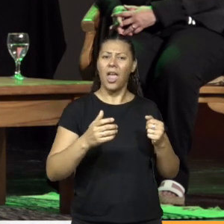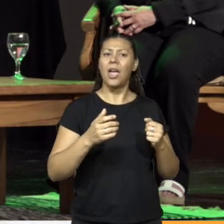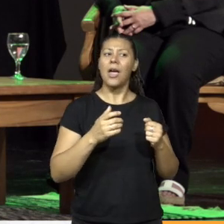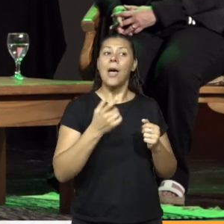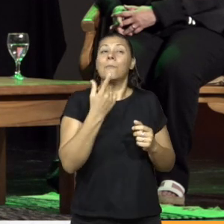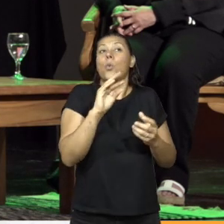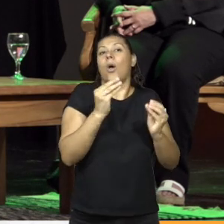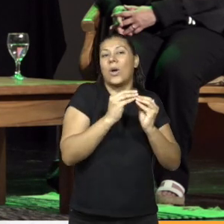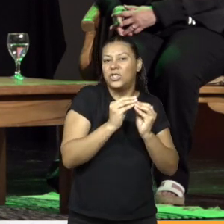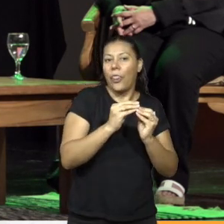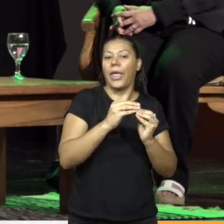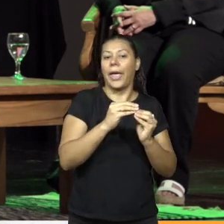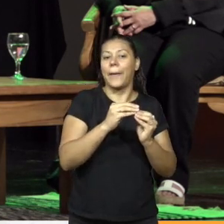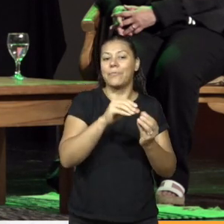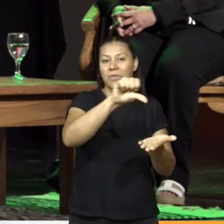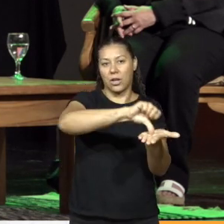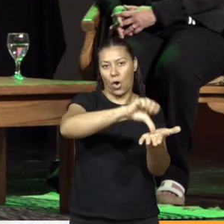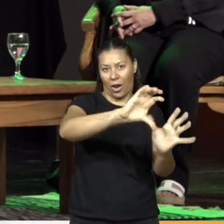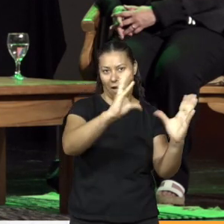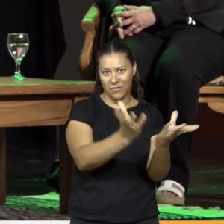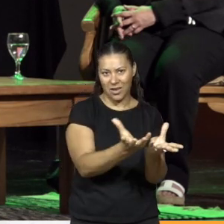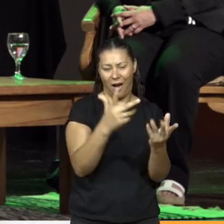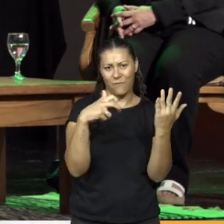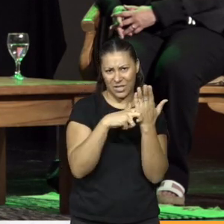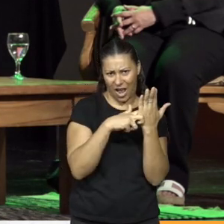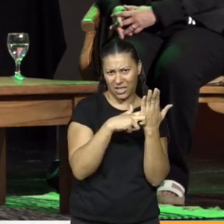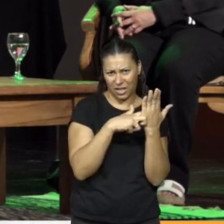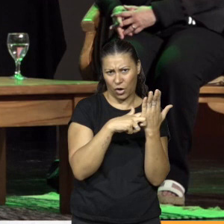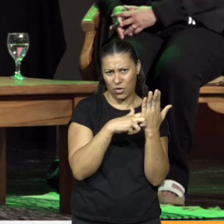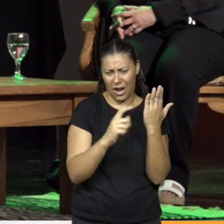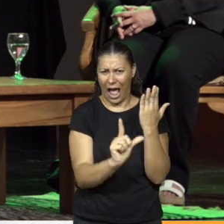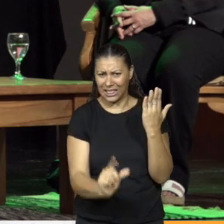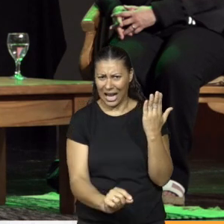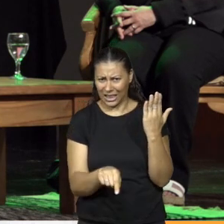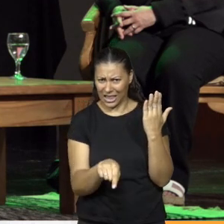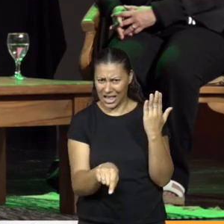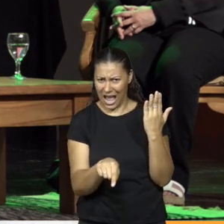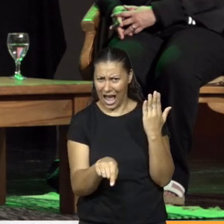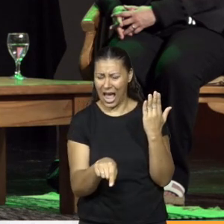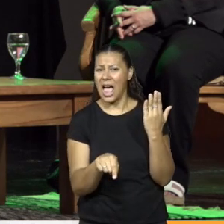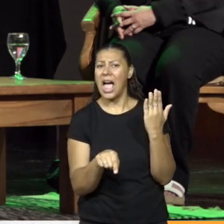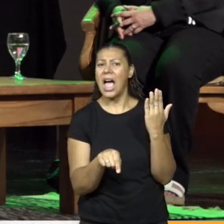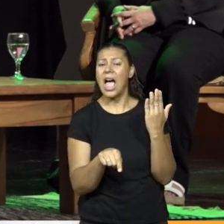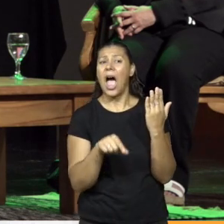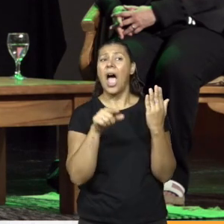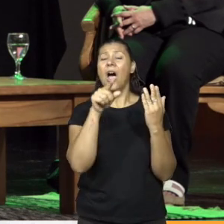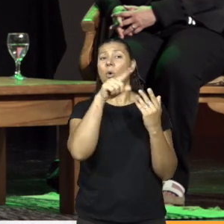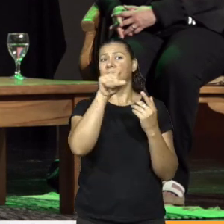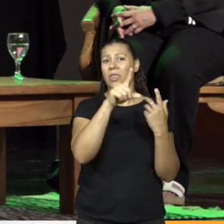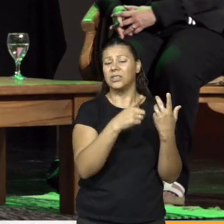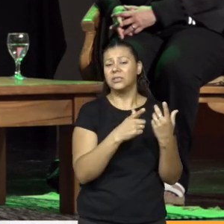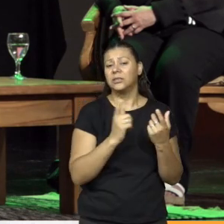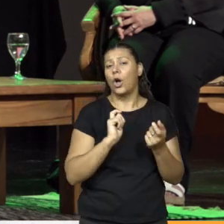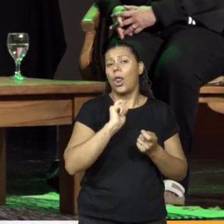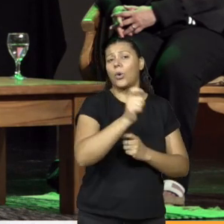ubicación geográfica la fiscalización y control en la Antártida, la pregunta es si reciben algún tipo de colaboración o ayuda de